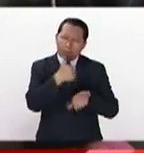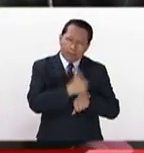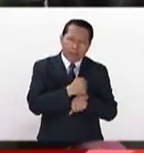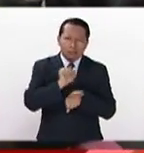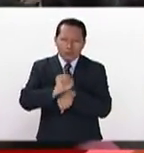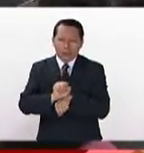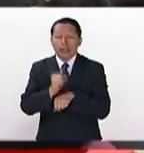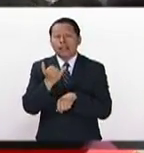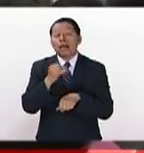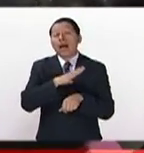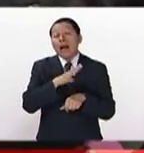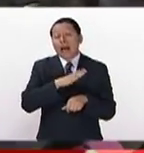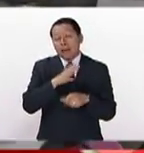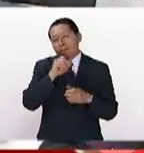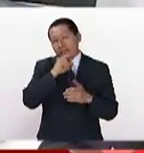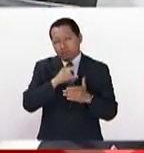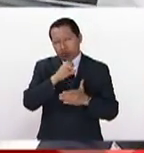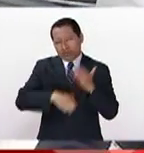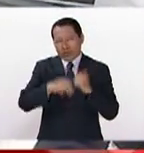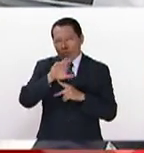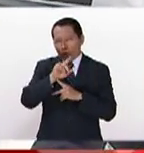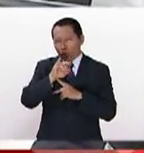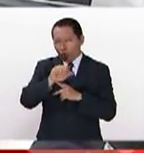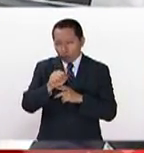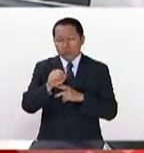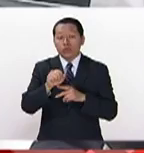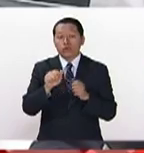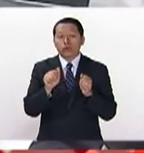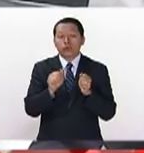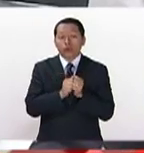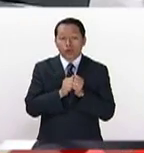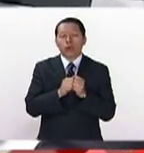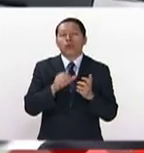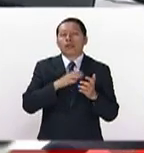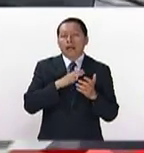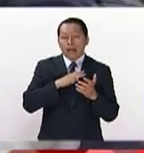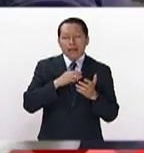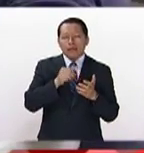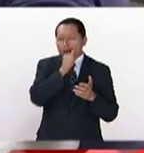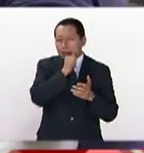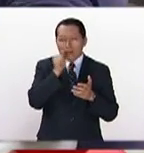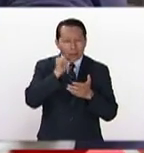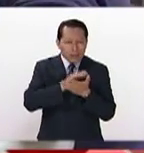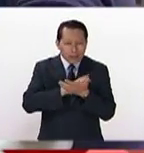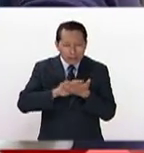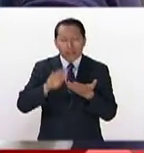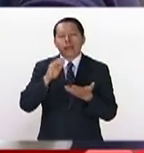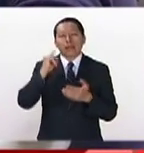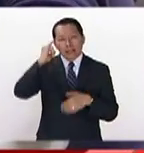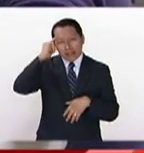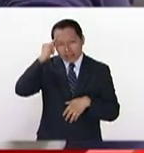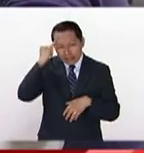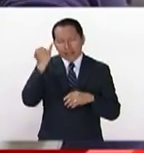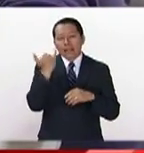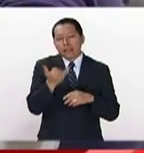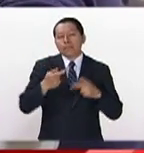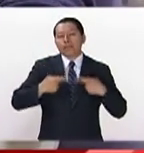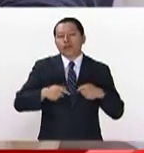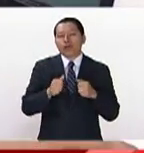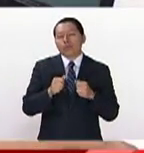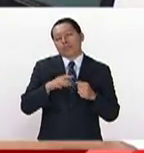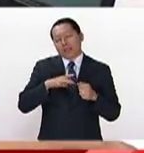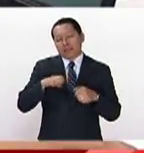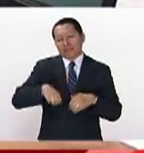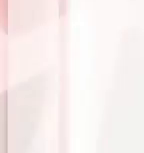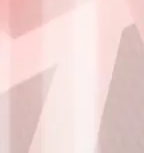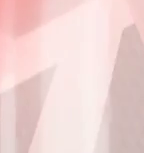han desarrollado módulos en el lenguaje braille, lenguas indígenas y otros diseñados para las personas de la tercera